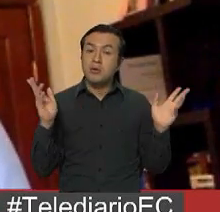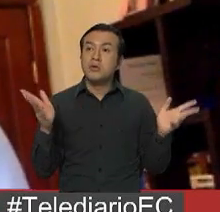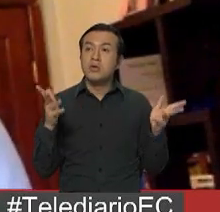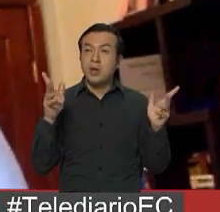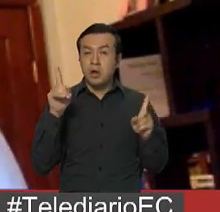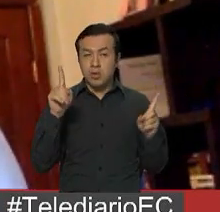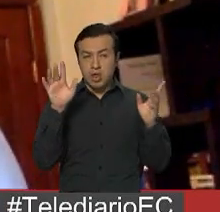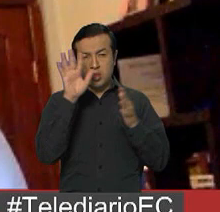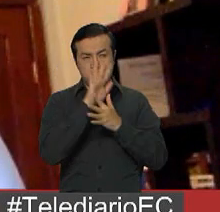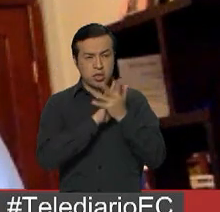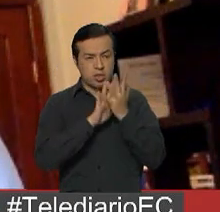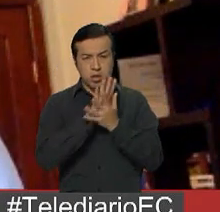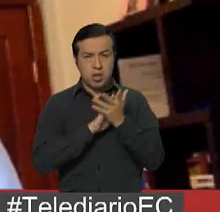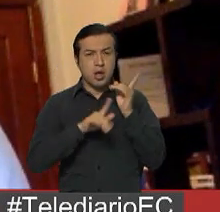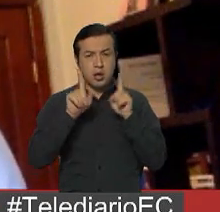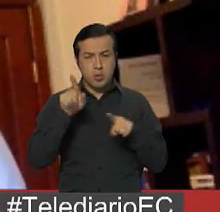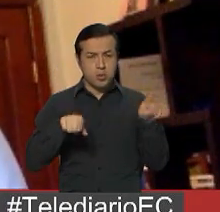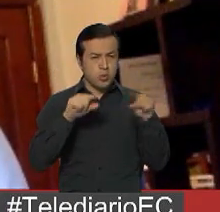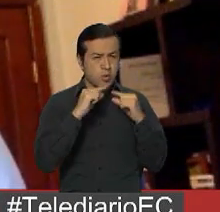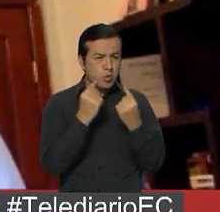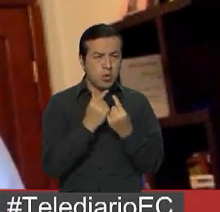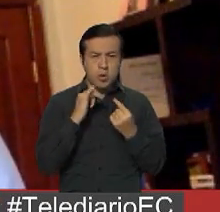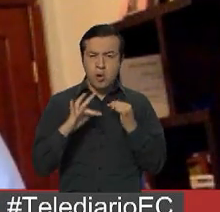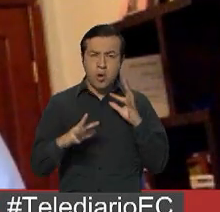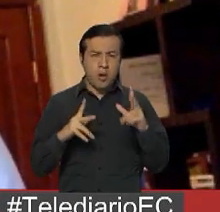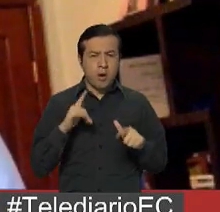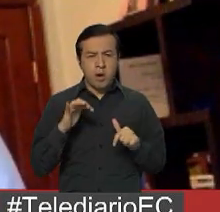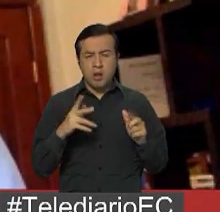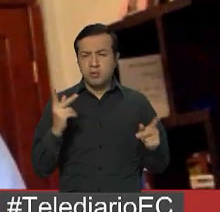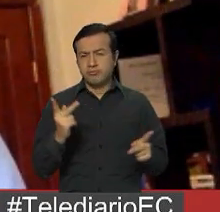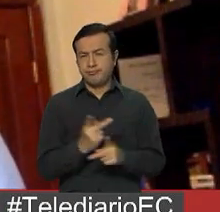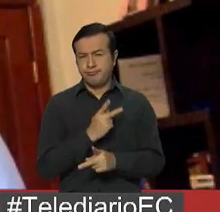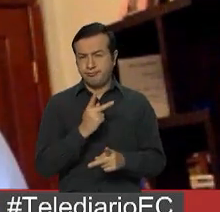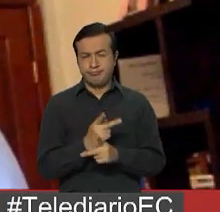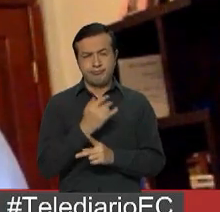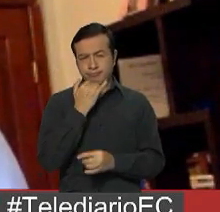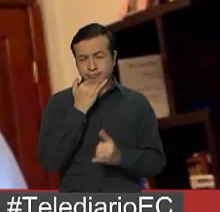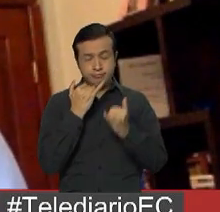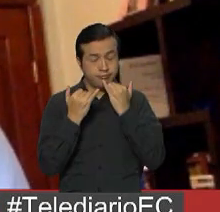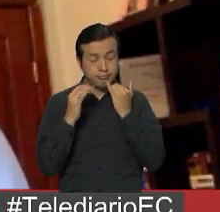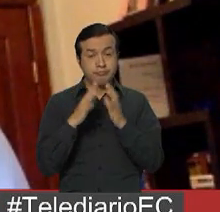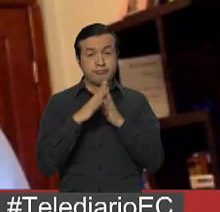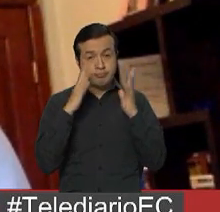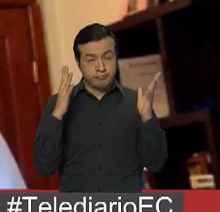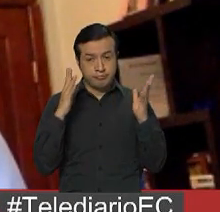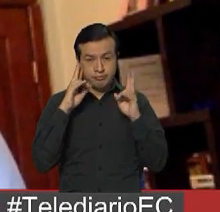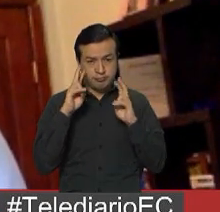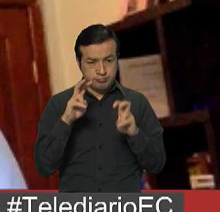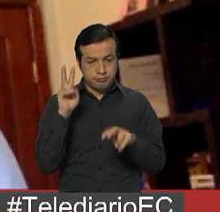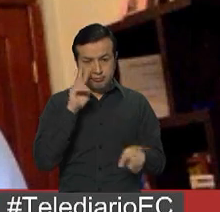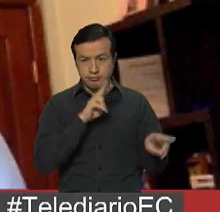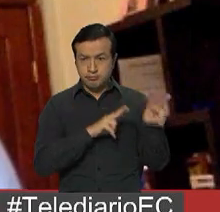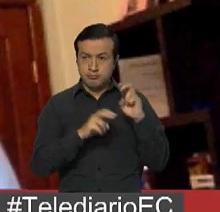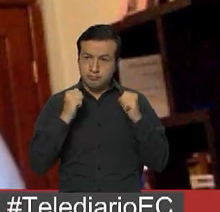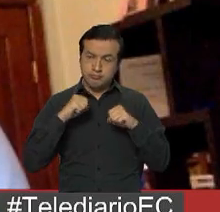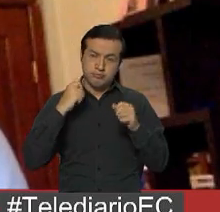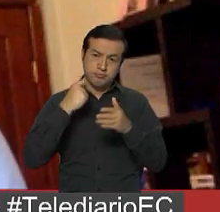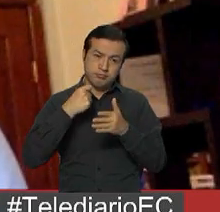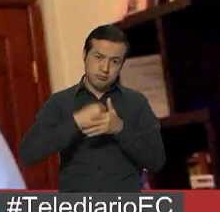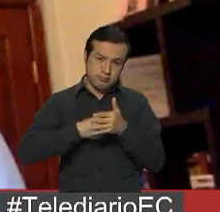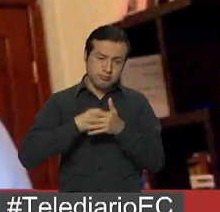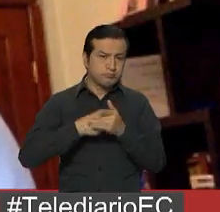oscuro y cooptado por mafias para la adquisición de los recursos en materia de salud eso es lo que estamos nosotros batallando día a